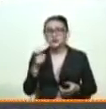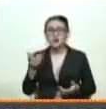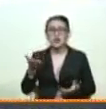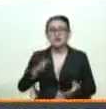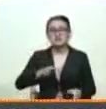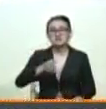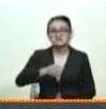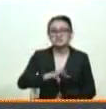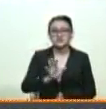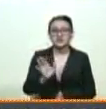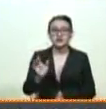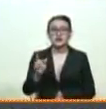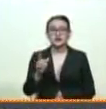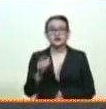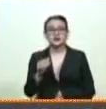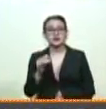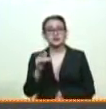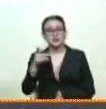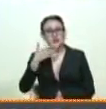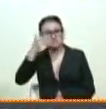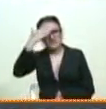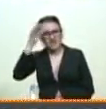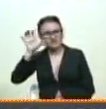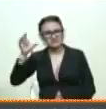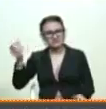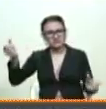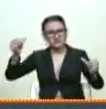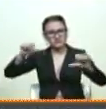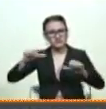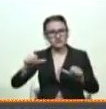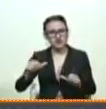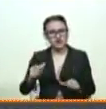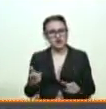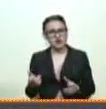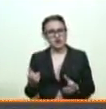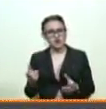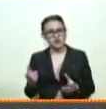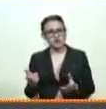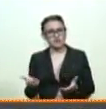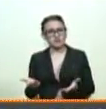como lo vimos en Irak cuando destruyeron una cultura milenaria,